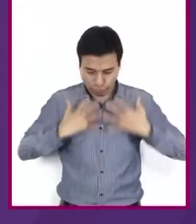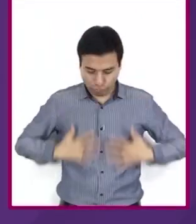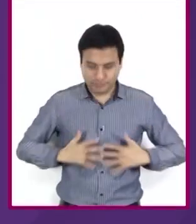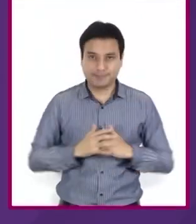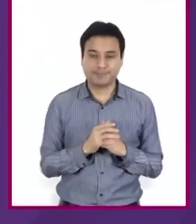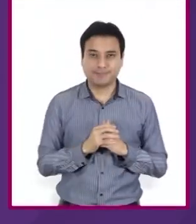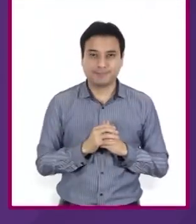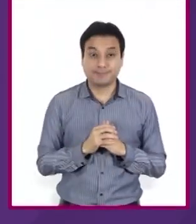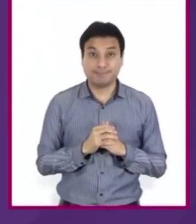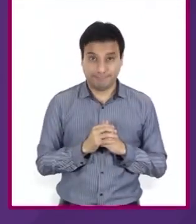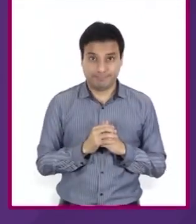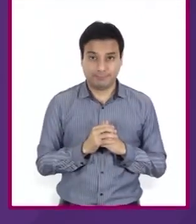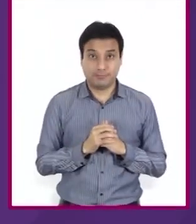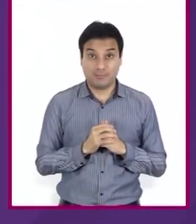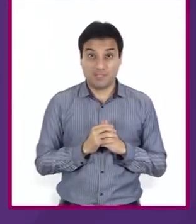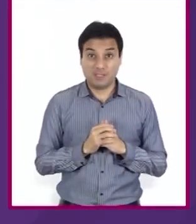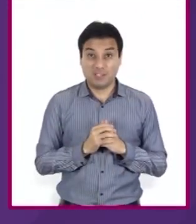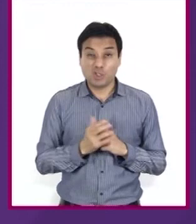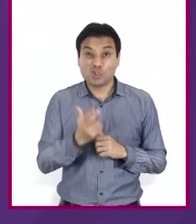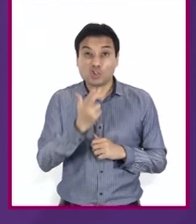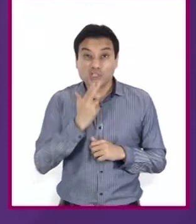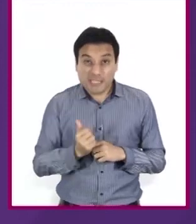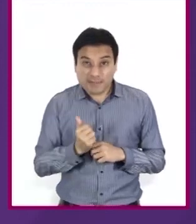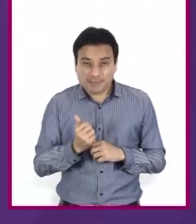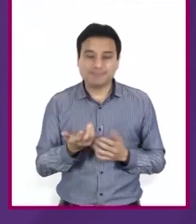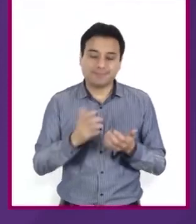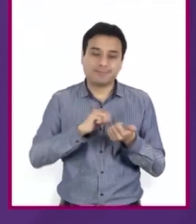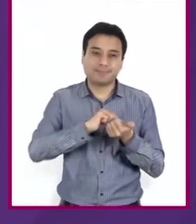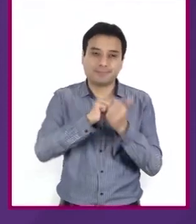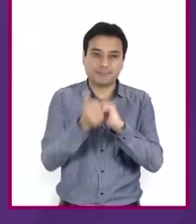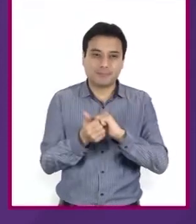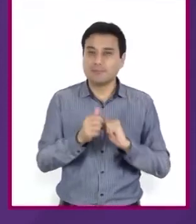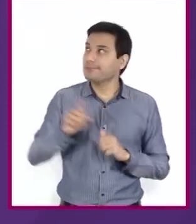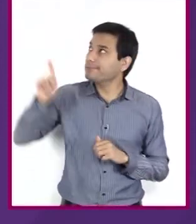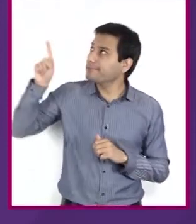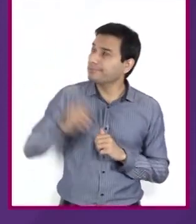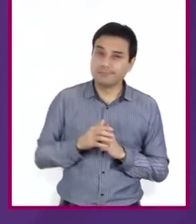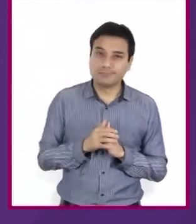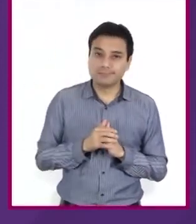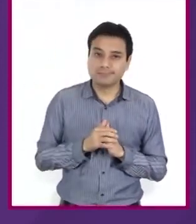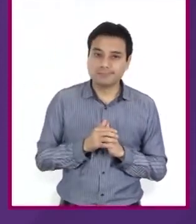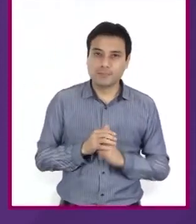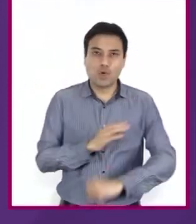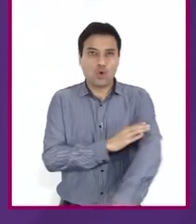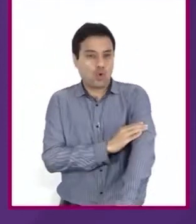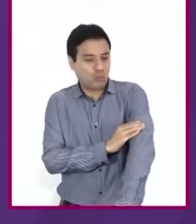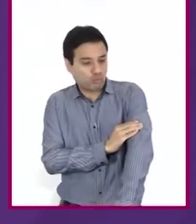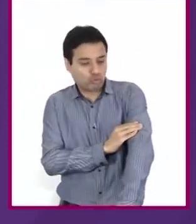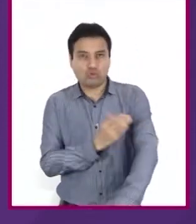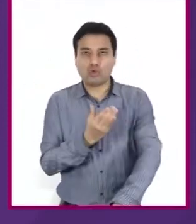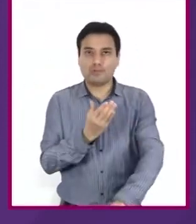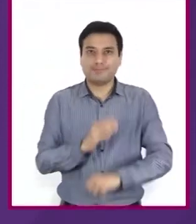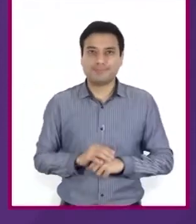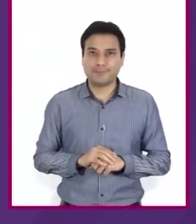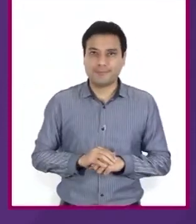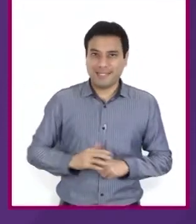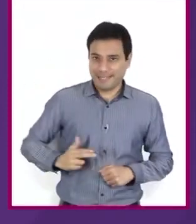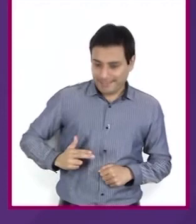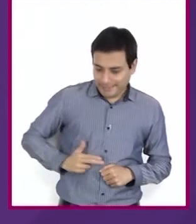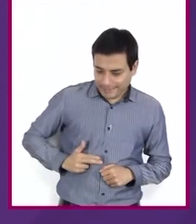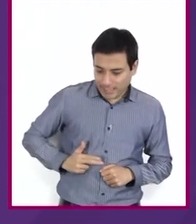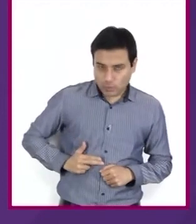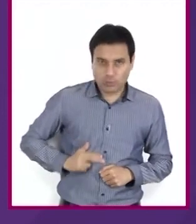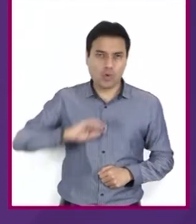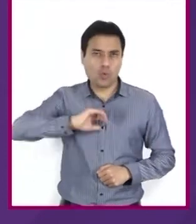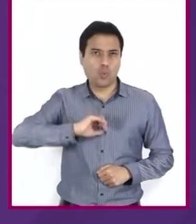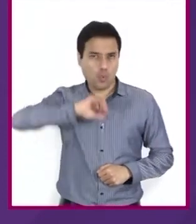no se utiliza se transforma en glucógeno y se almacena en los músculos, el hígado, para cuando